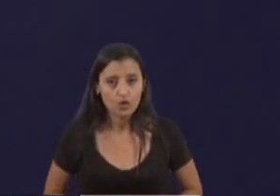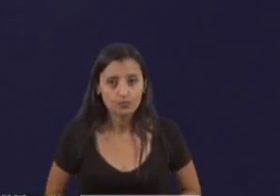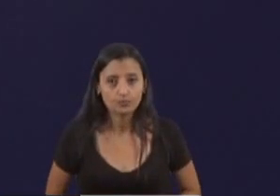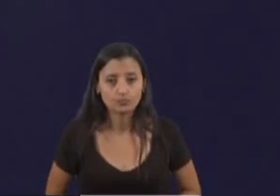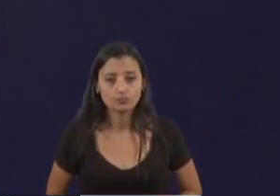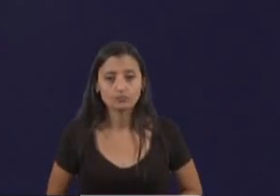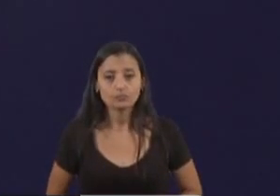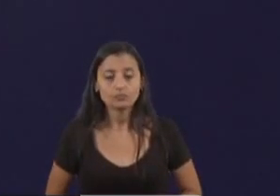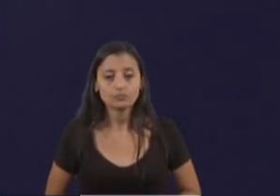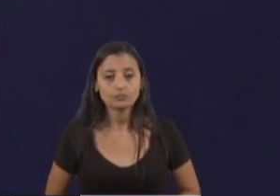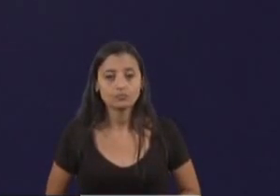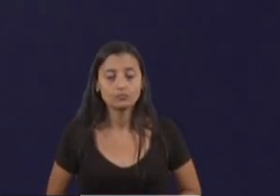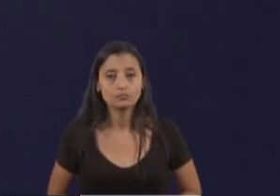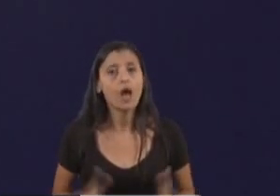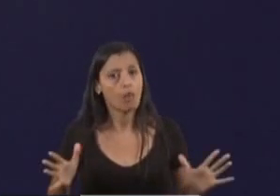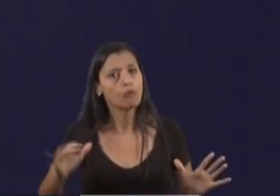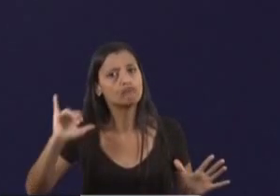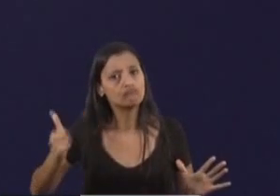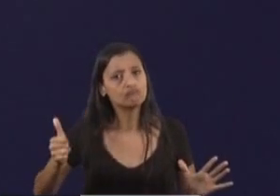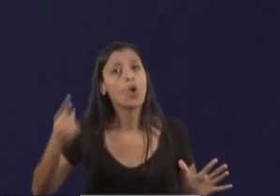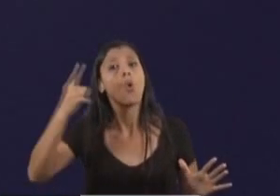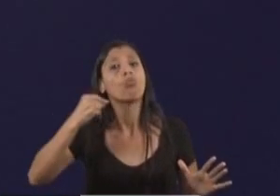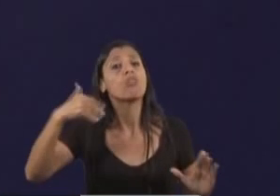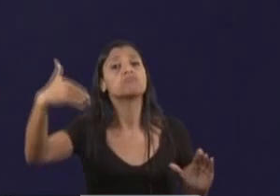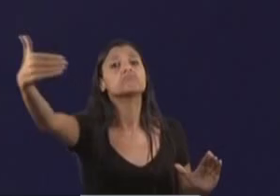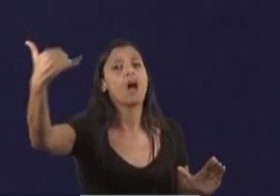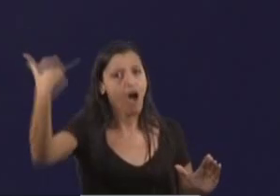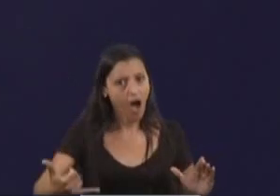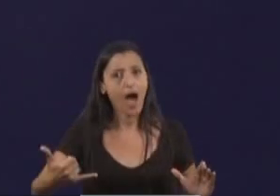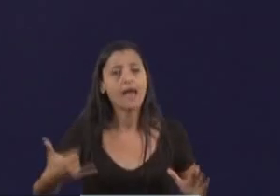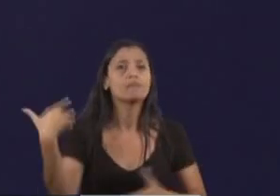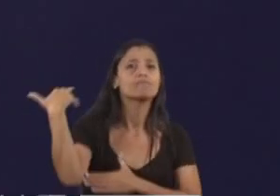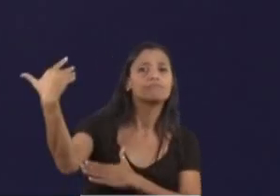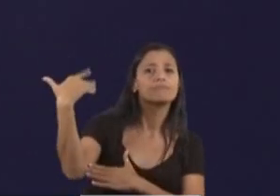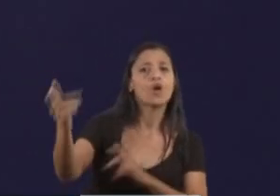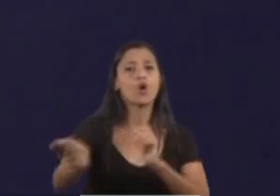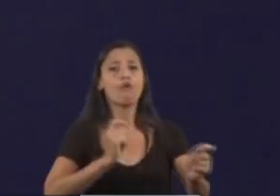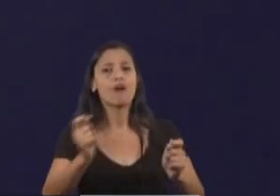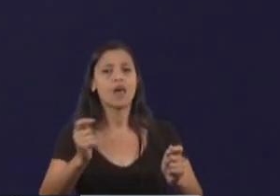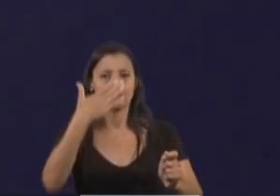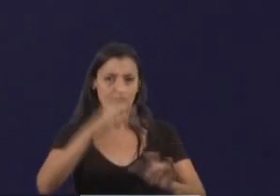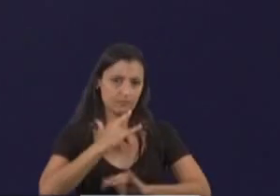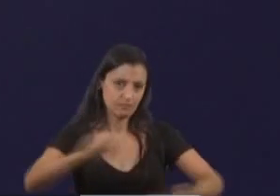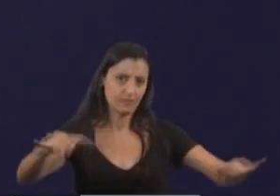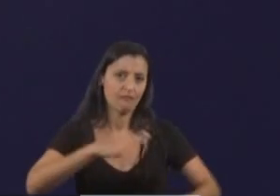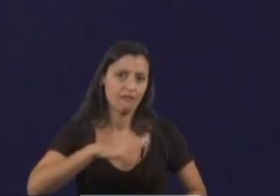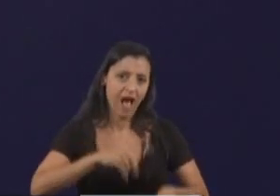que haya una conferencia de prensa más adelante, pero eso se los voy a anunciar más adelante.